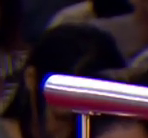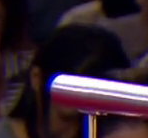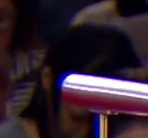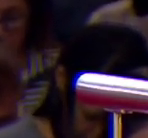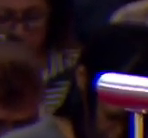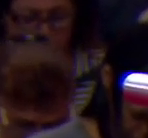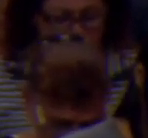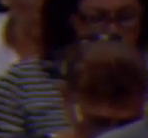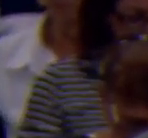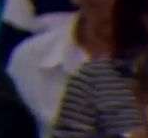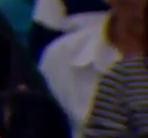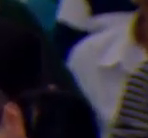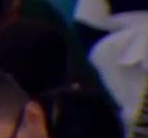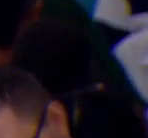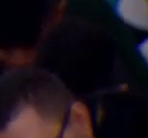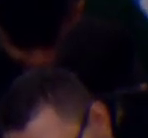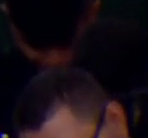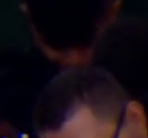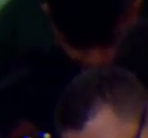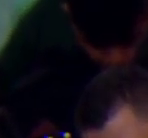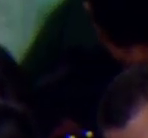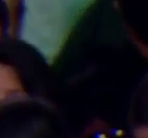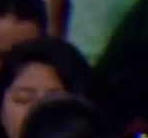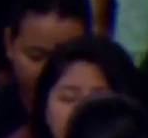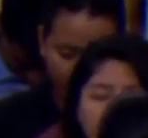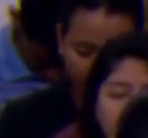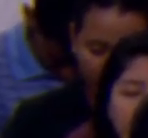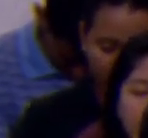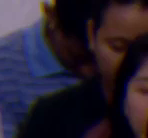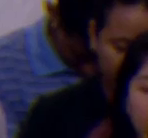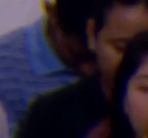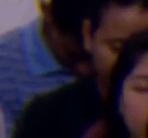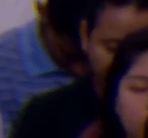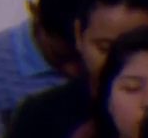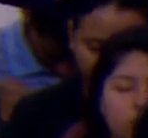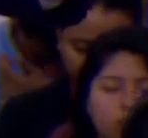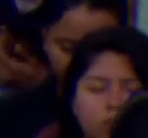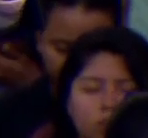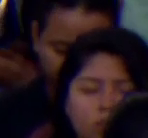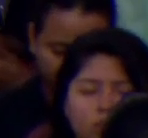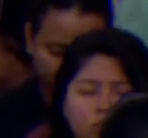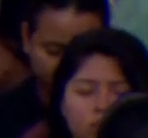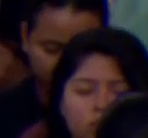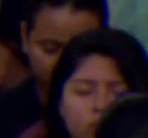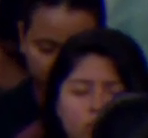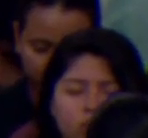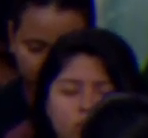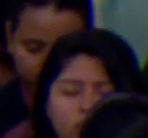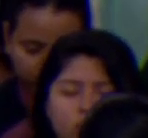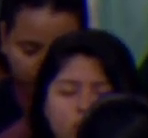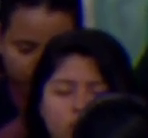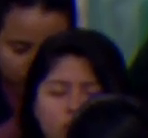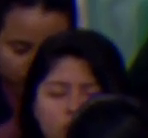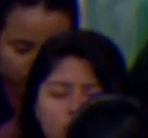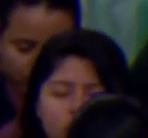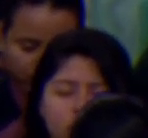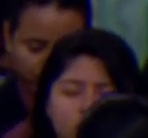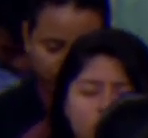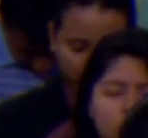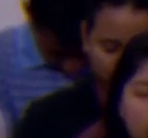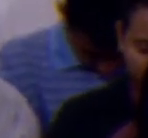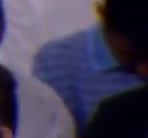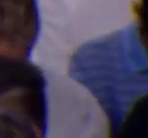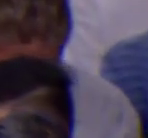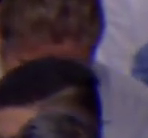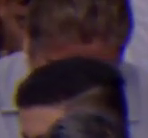meditar, es una mañana para pensar en cómo nuestra vida va, es una mañana para entender que muchas de